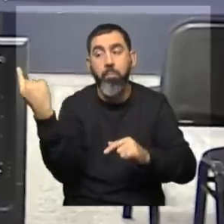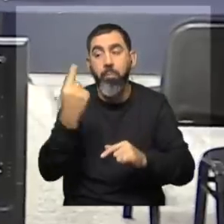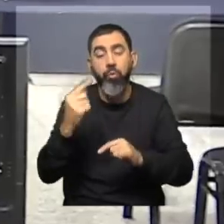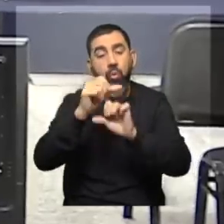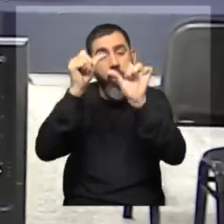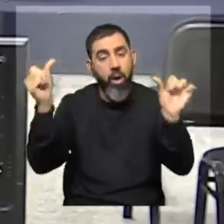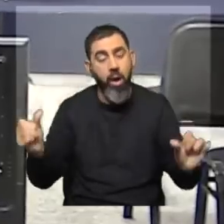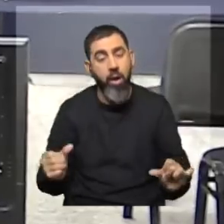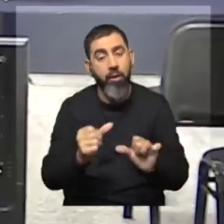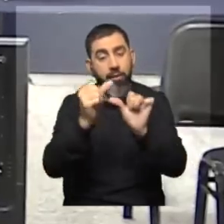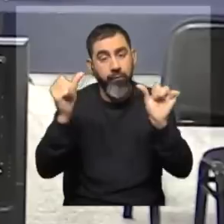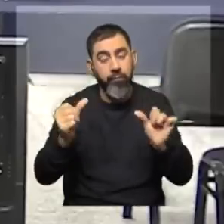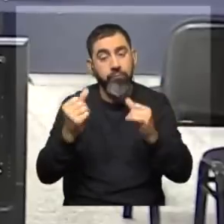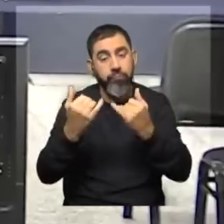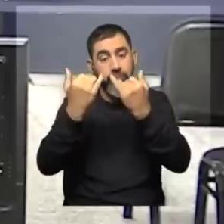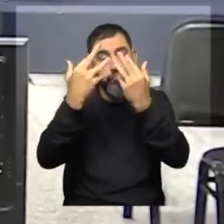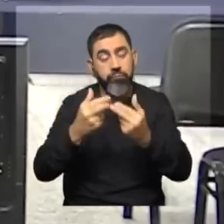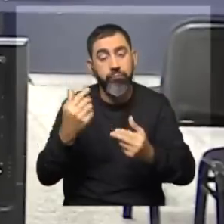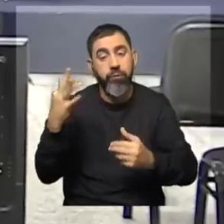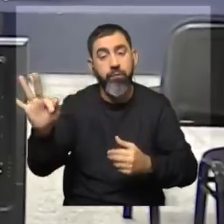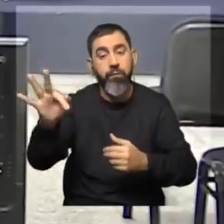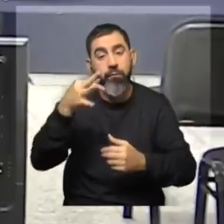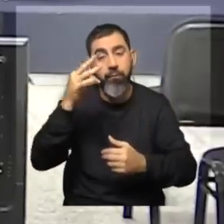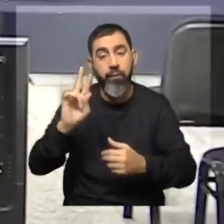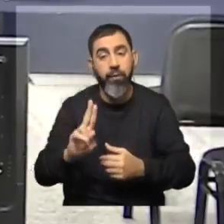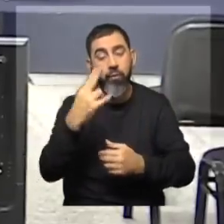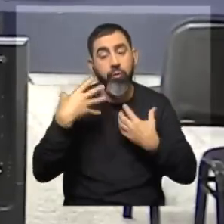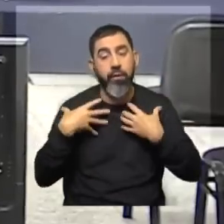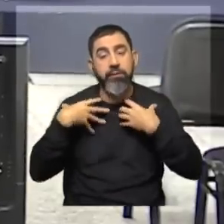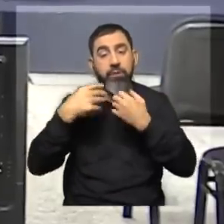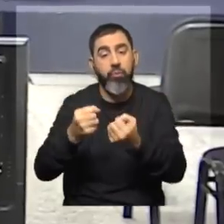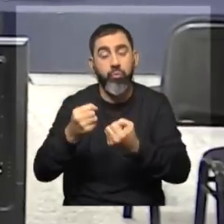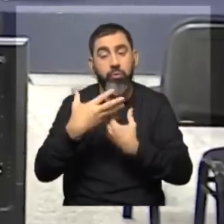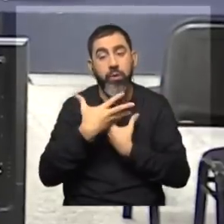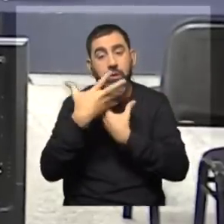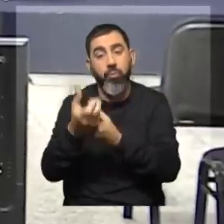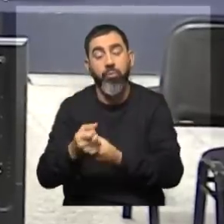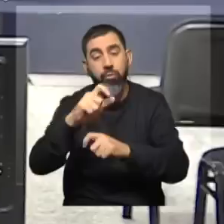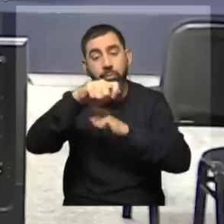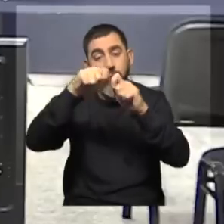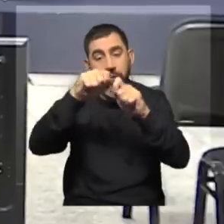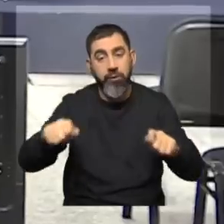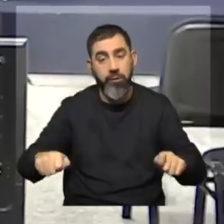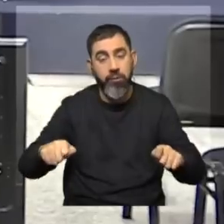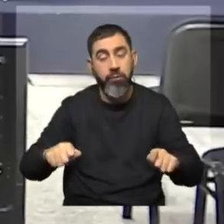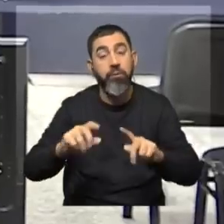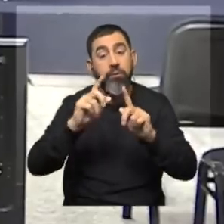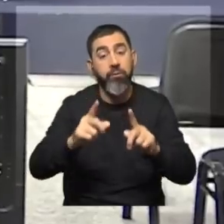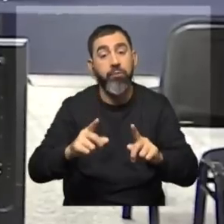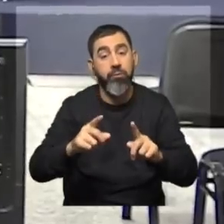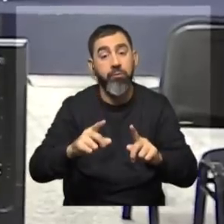una actividad que está organizada por la federación uruguaya de la salud con el apoyo del pit cnt y de